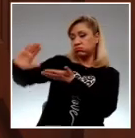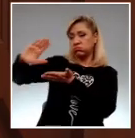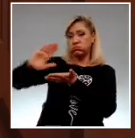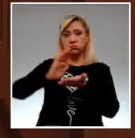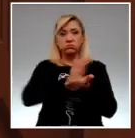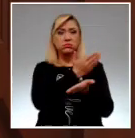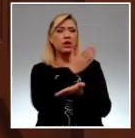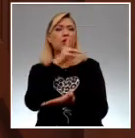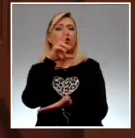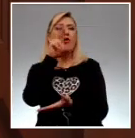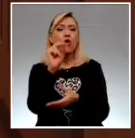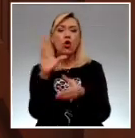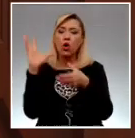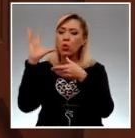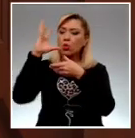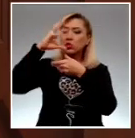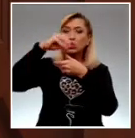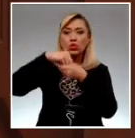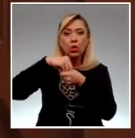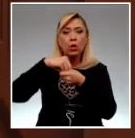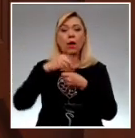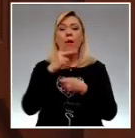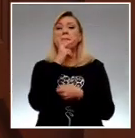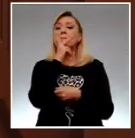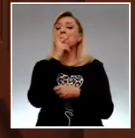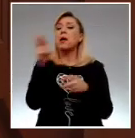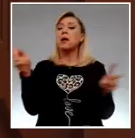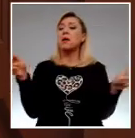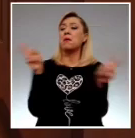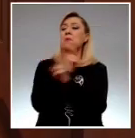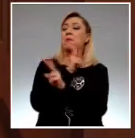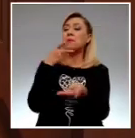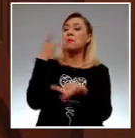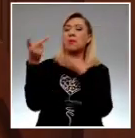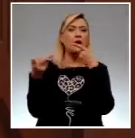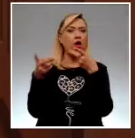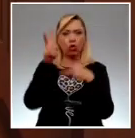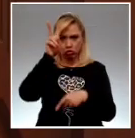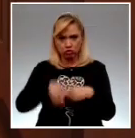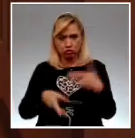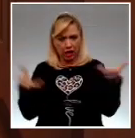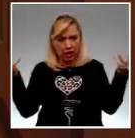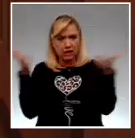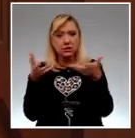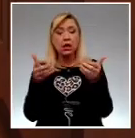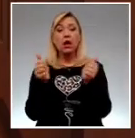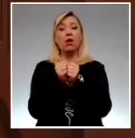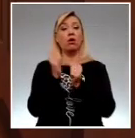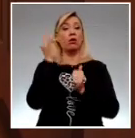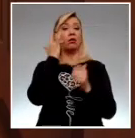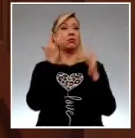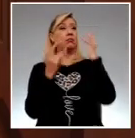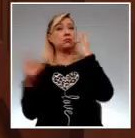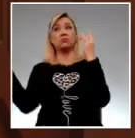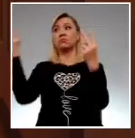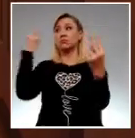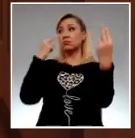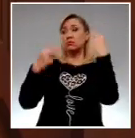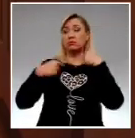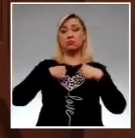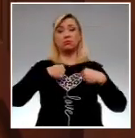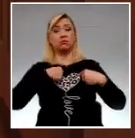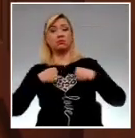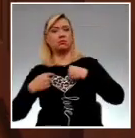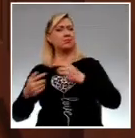las palabras, sino de los hechos, no por medio del protagonismo, sino de una participación activa